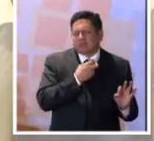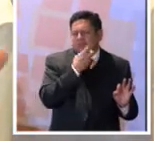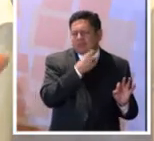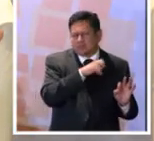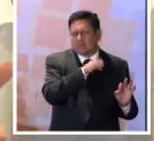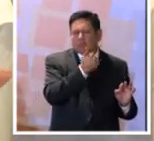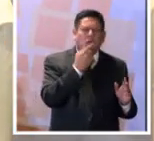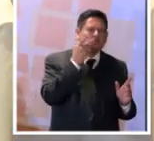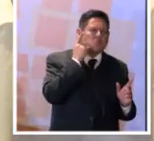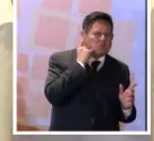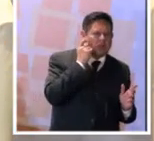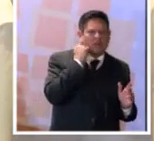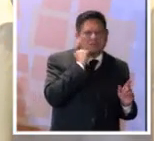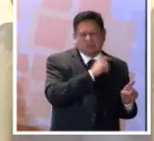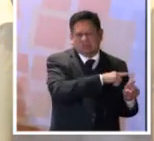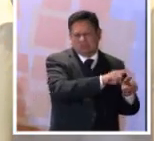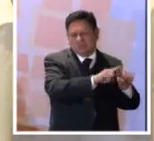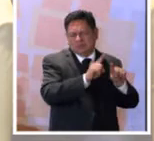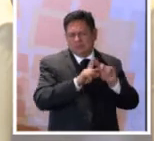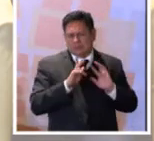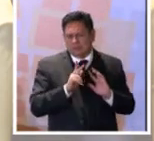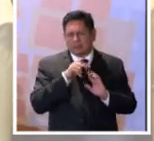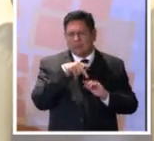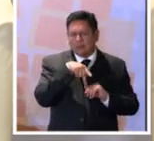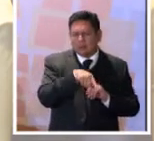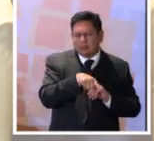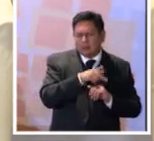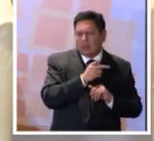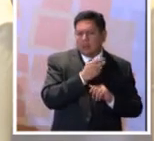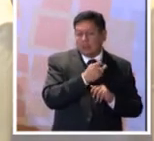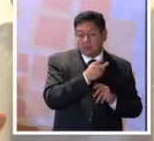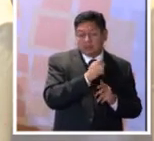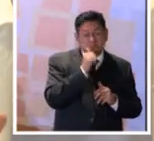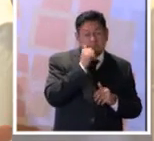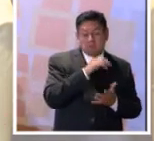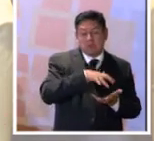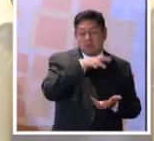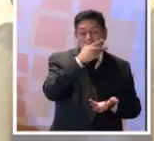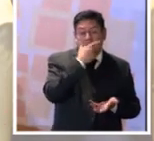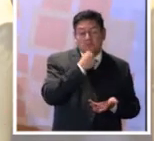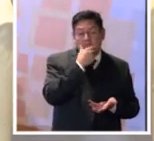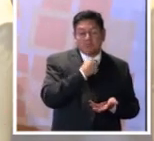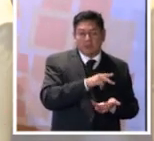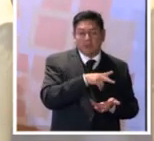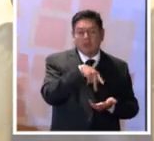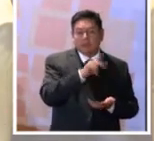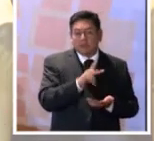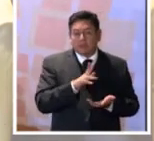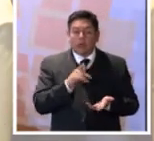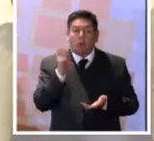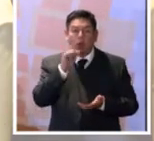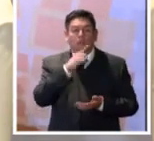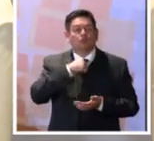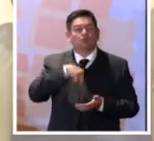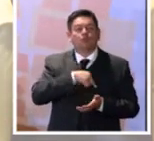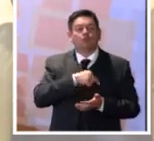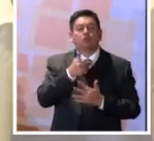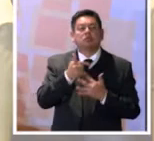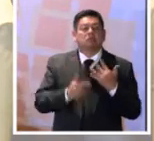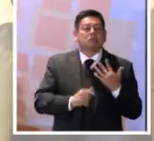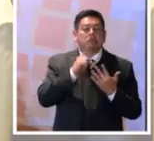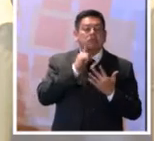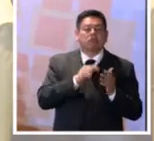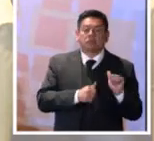motivo para que no pudiera en este momento ser una lista integrada solo por mujeres. No solo ese